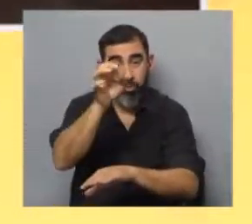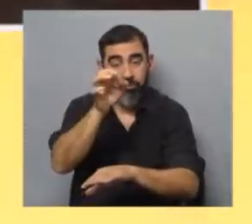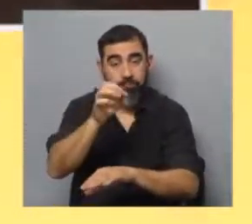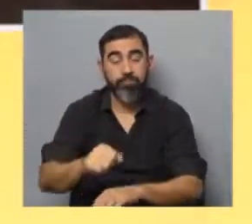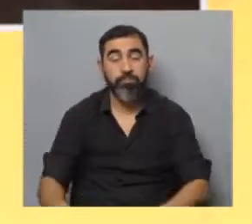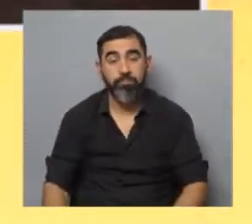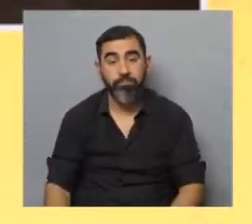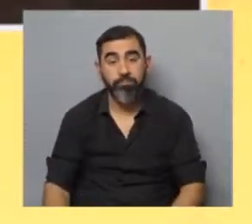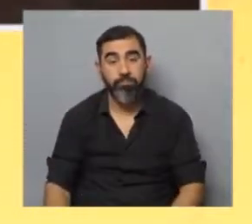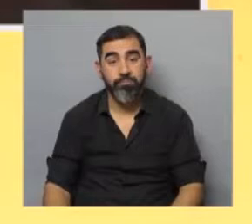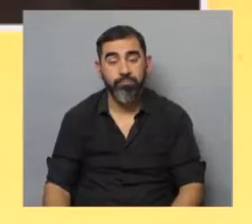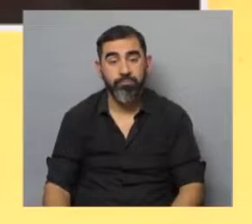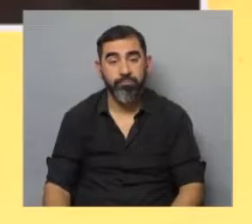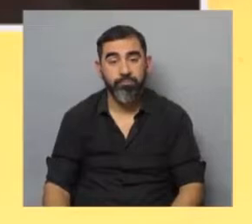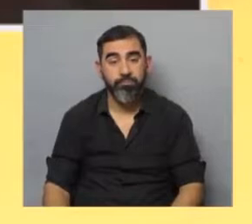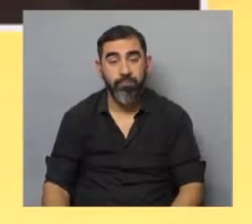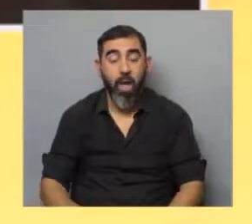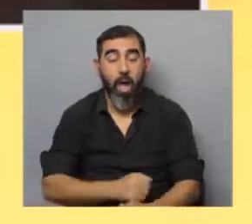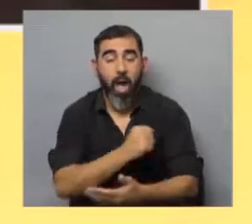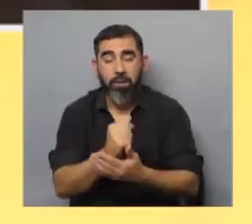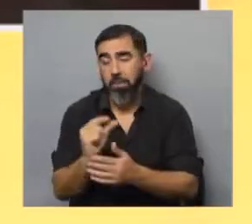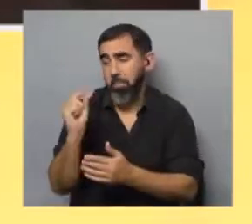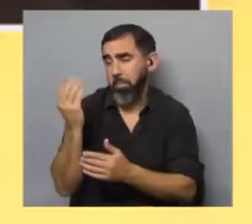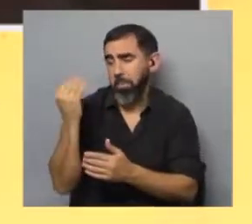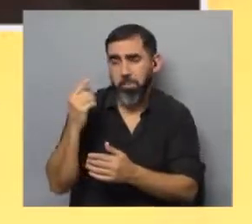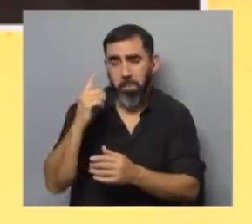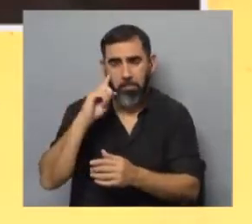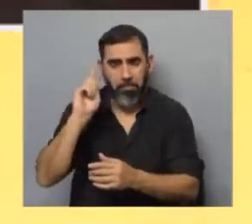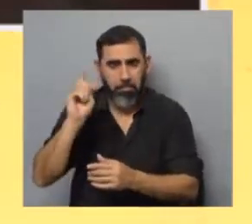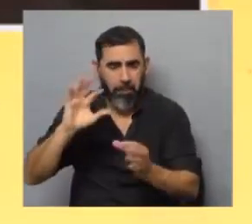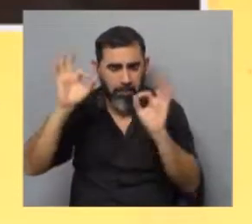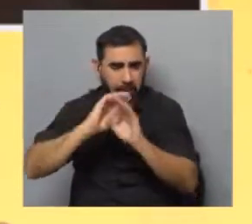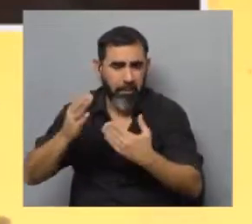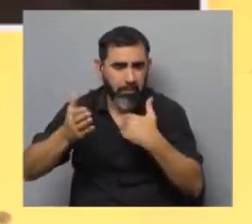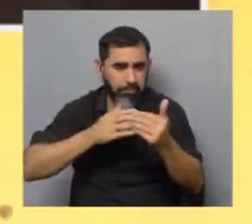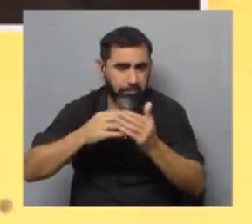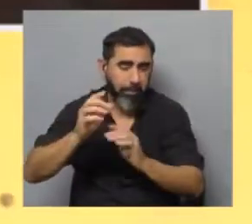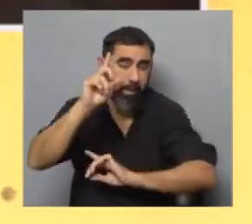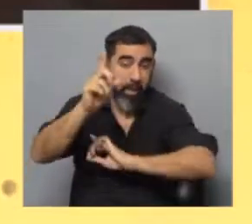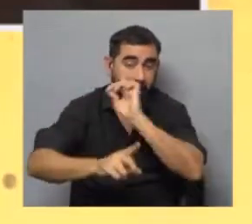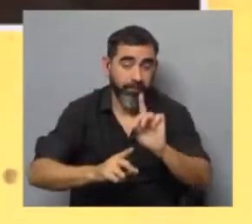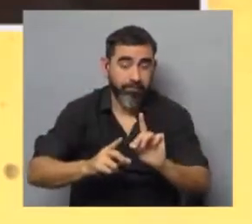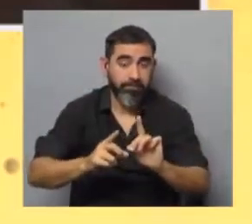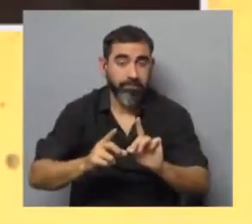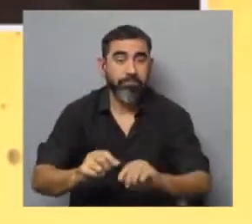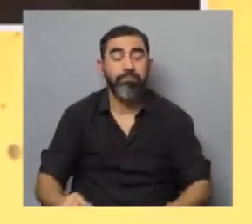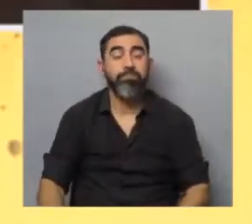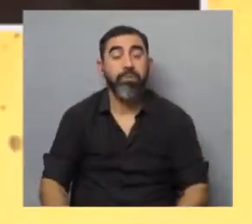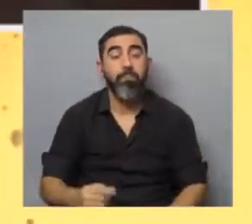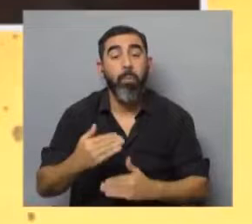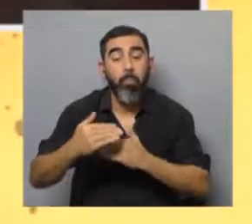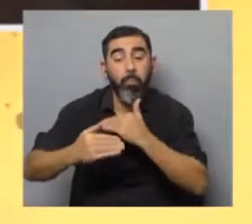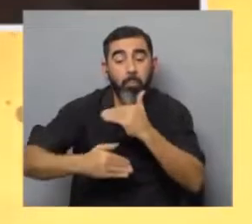decía Adriana, era algo que hasta hace poco no lo considerábamos. Muchas veces es el